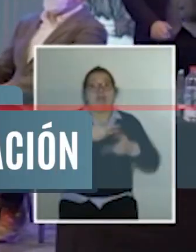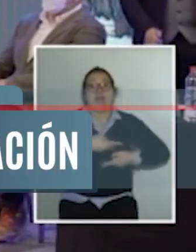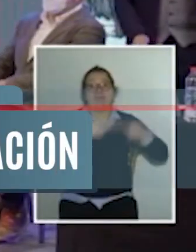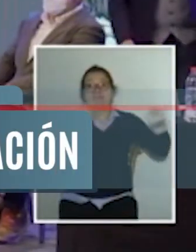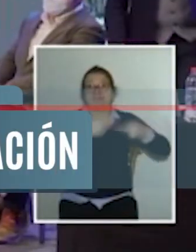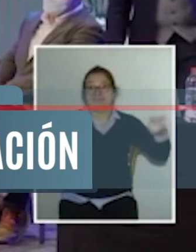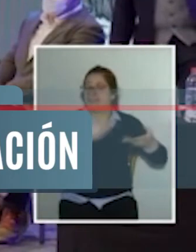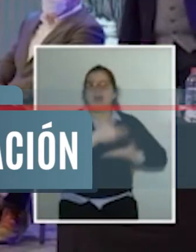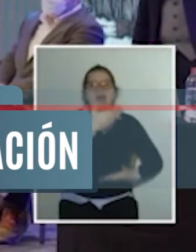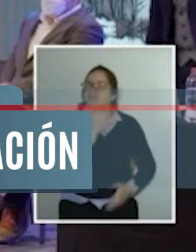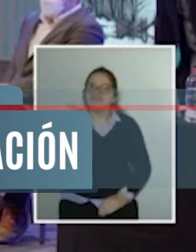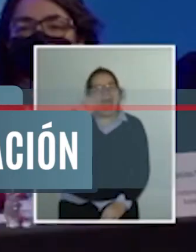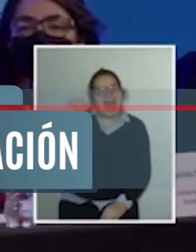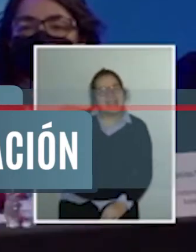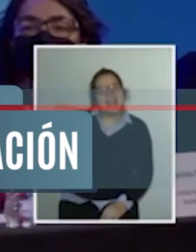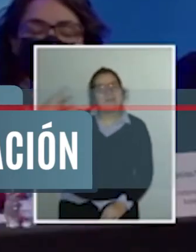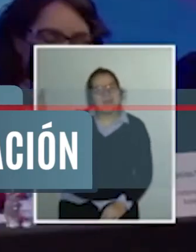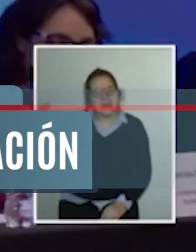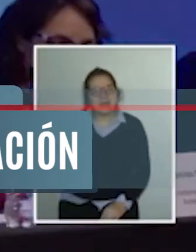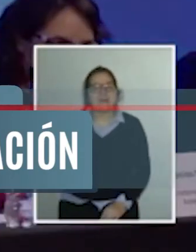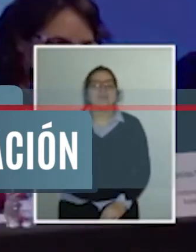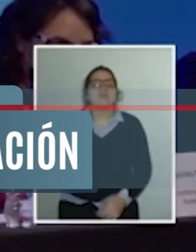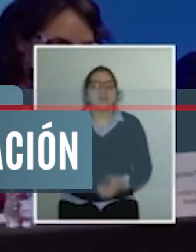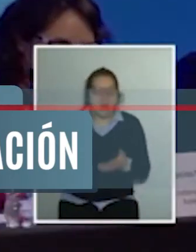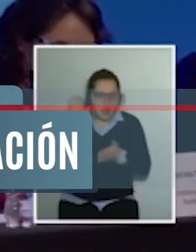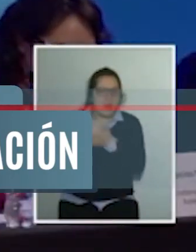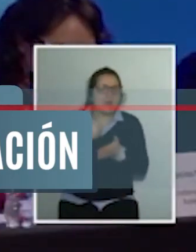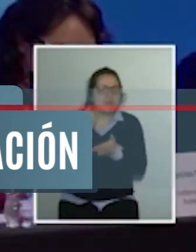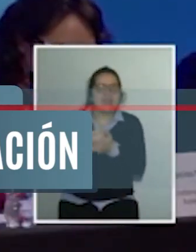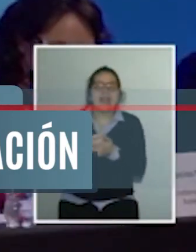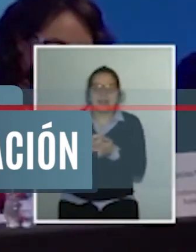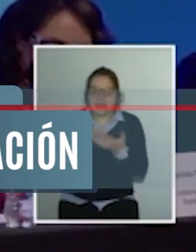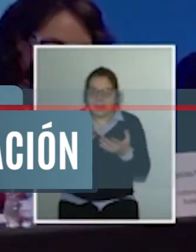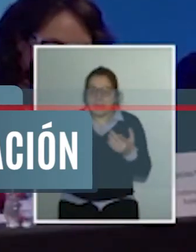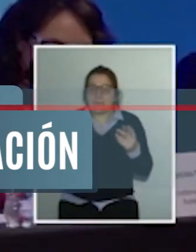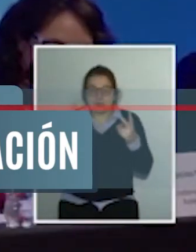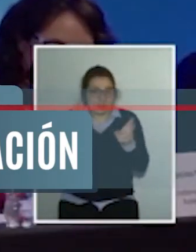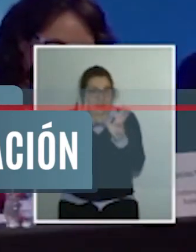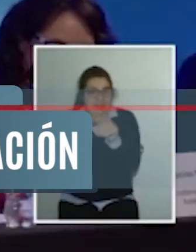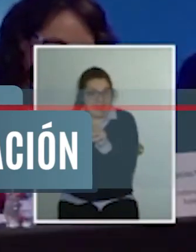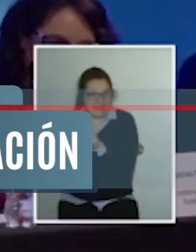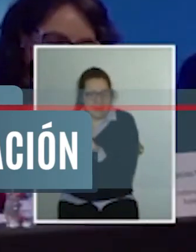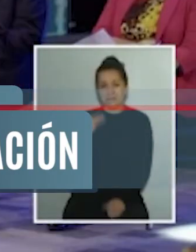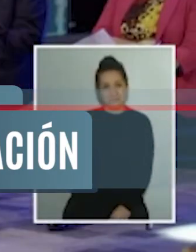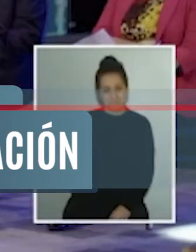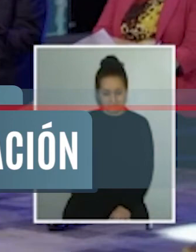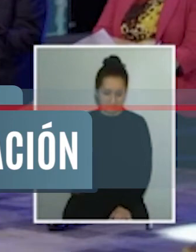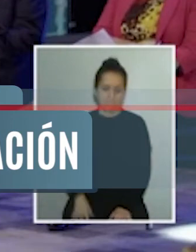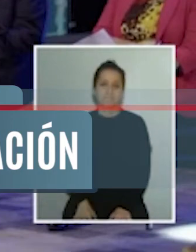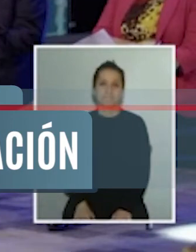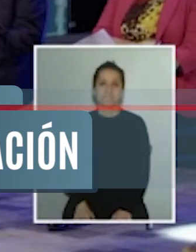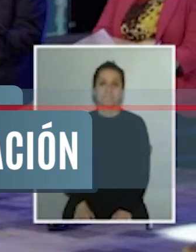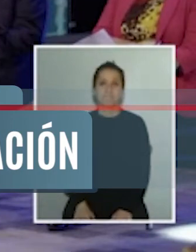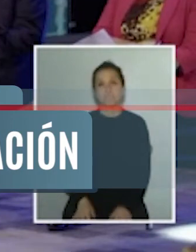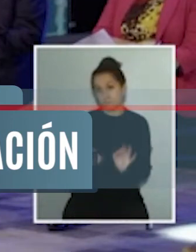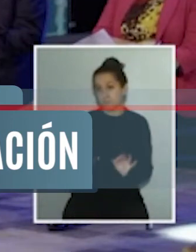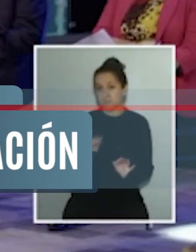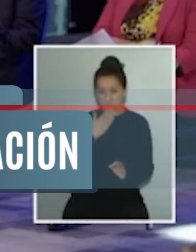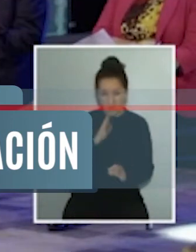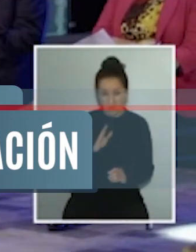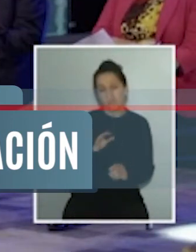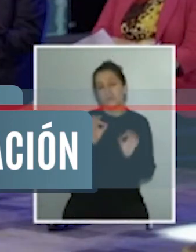jornada a los candidatos presidenciales firmaron un compromiso con las regiones un primer encuentro de la naciente asociación